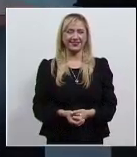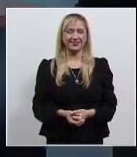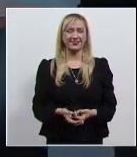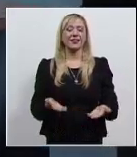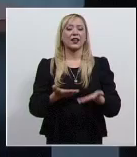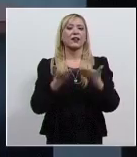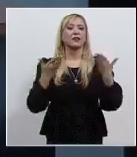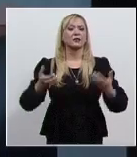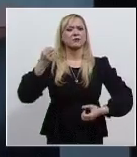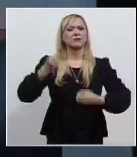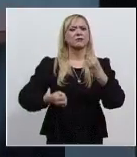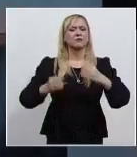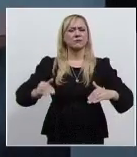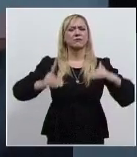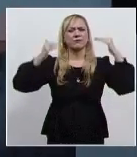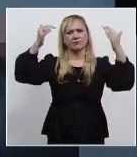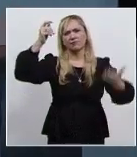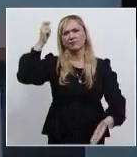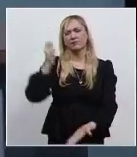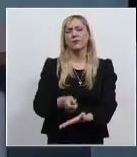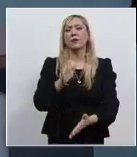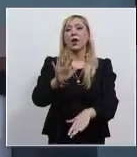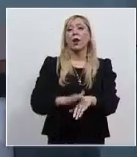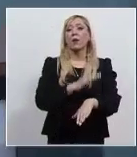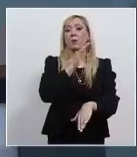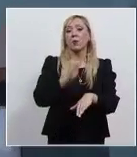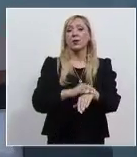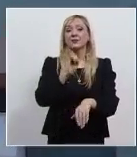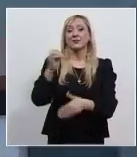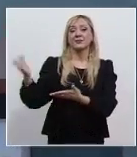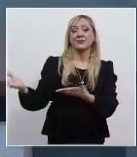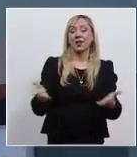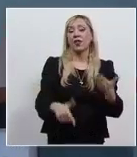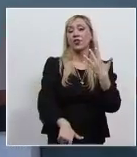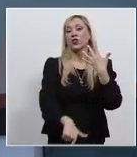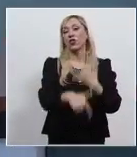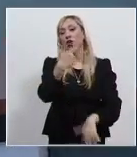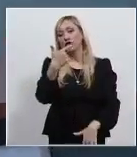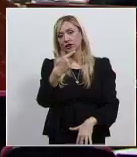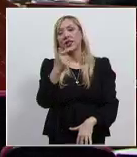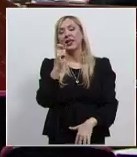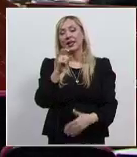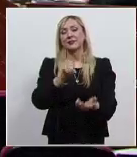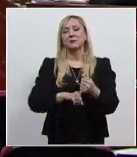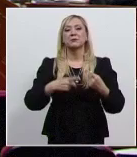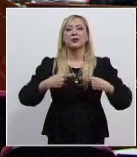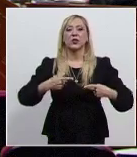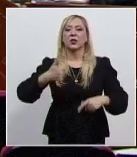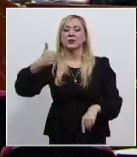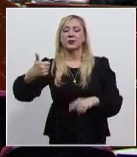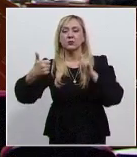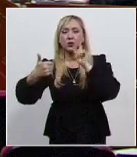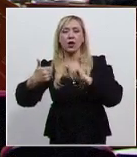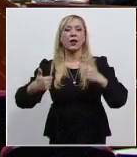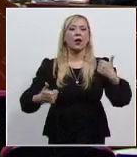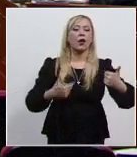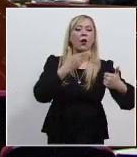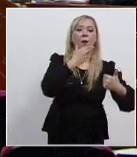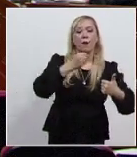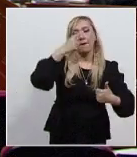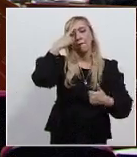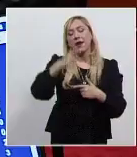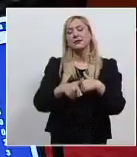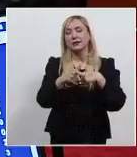Y el Pleno de la Corte también aprobó a 12 aspirantes, 6 mujeres y 6 hombres que continuarán en el proceso para ocupar